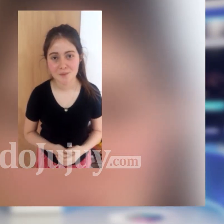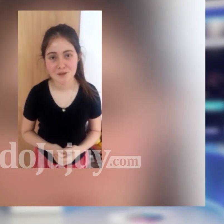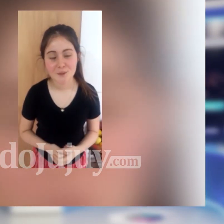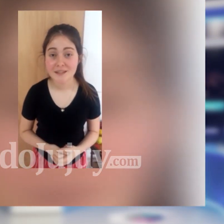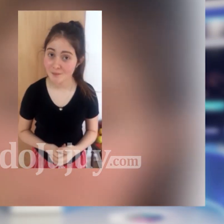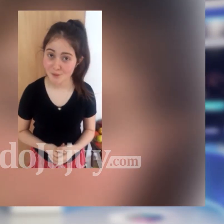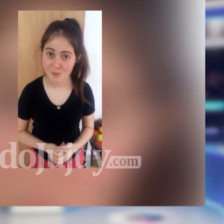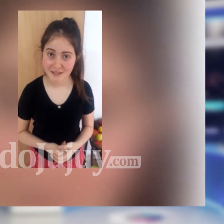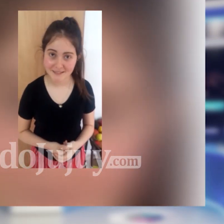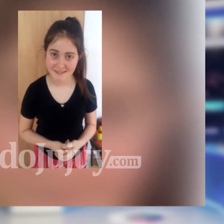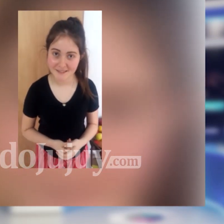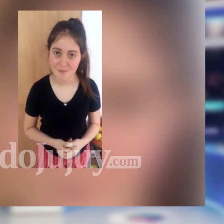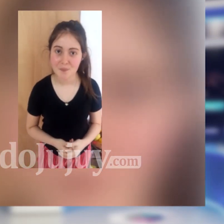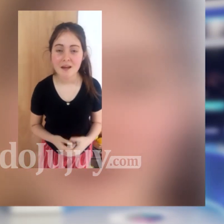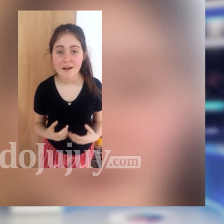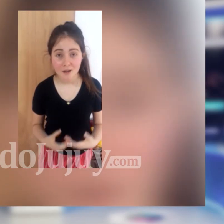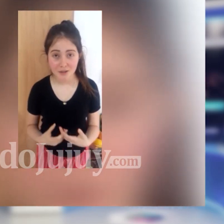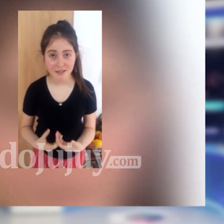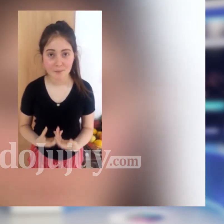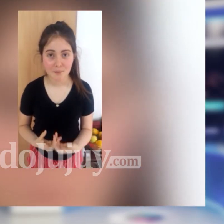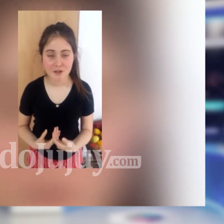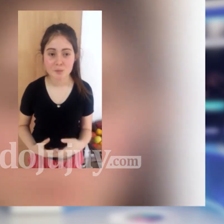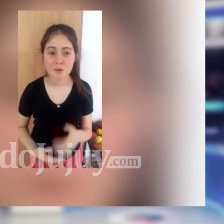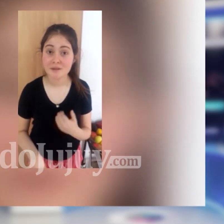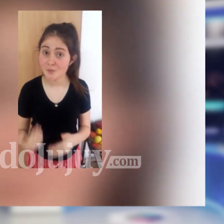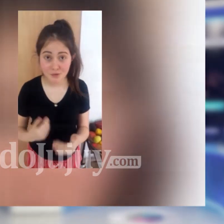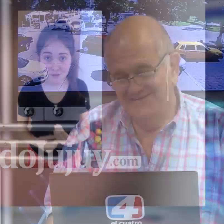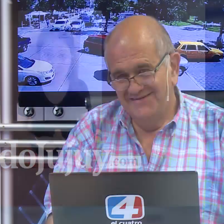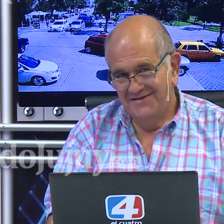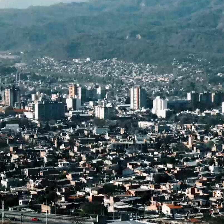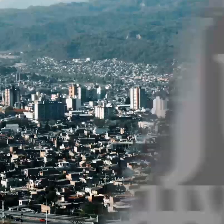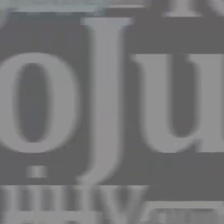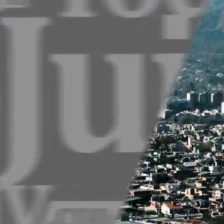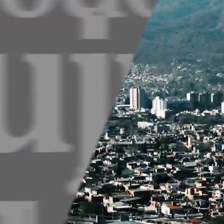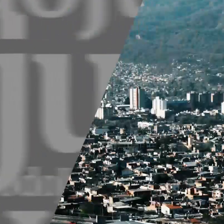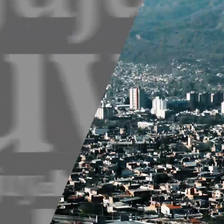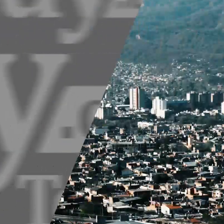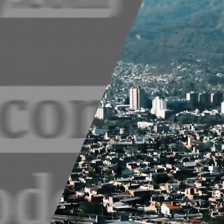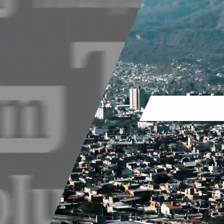mandamos un beso gigante acá a toda la gente de la mañana del 4. Dale, muchísimas gracias a ustedes.